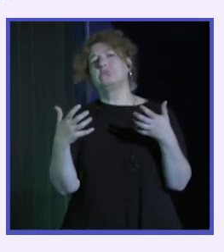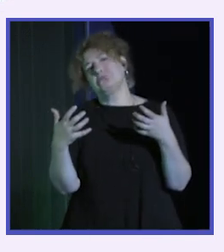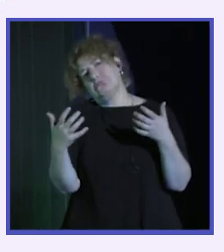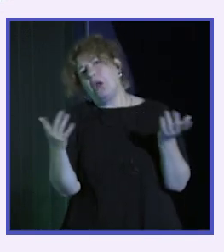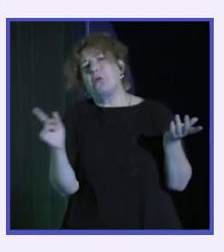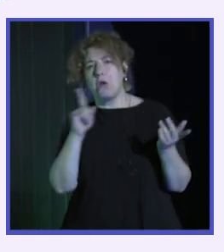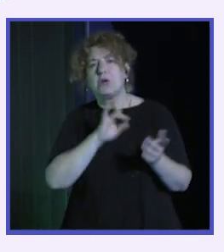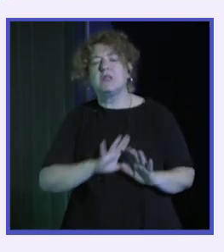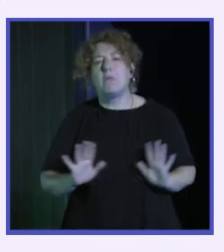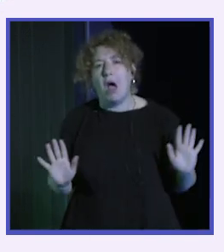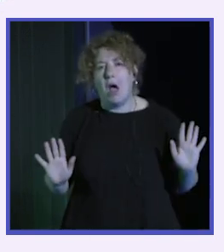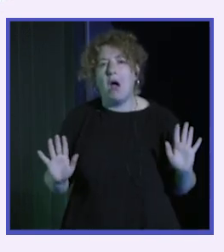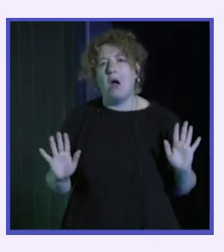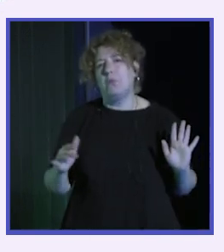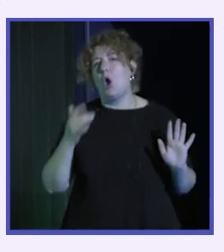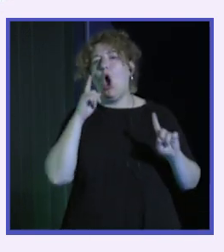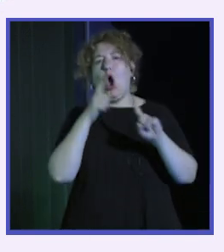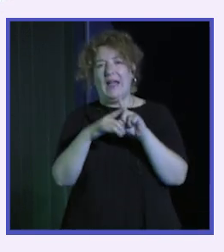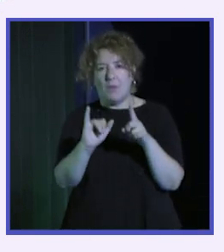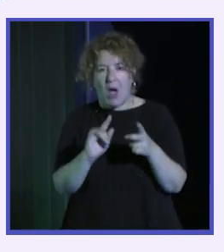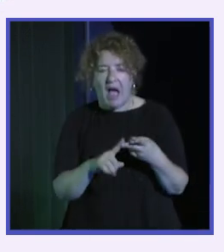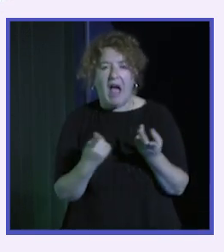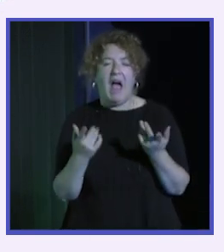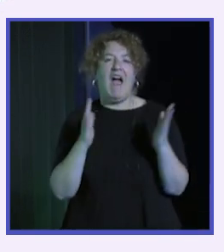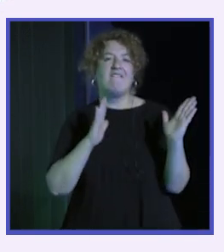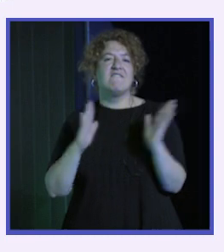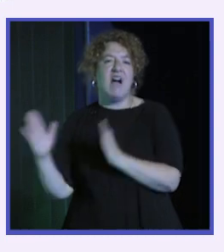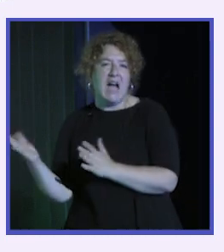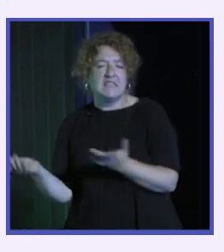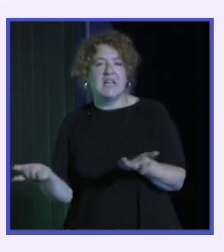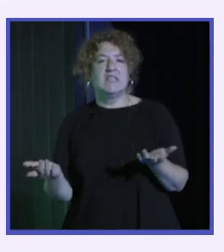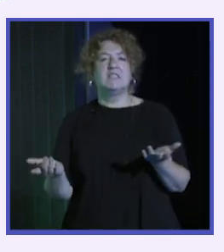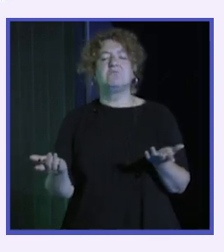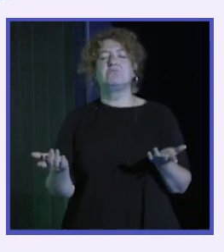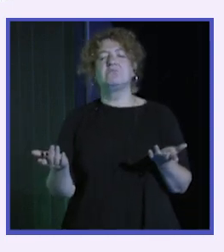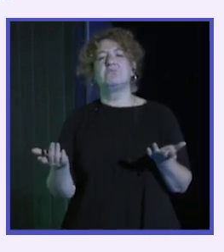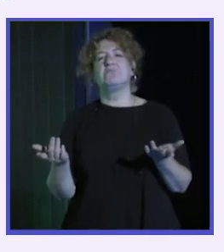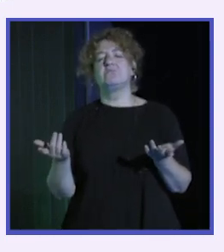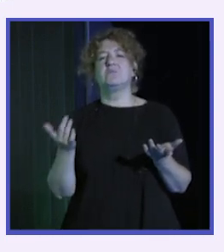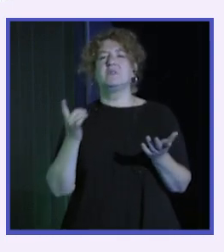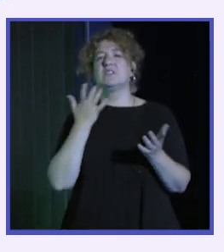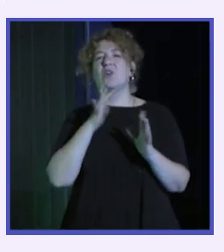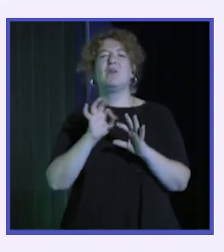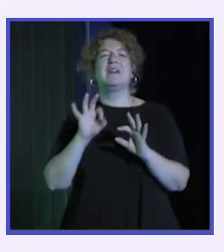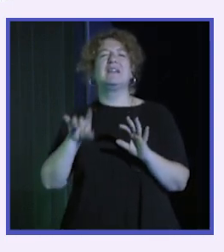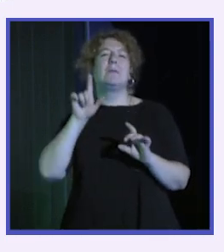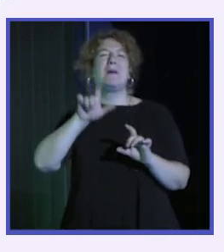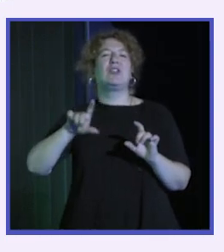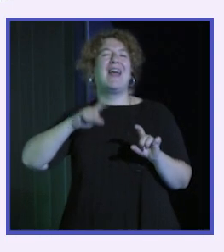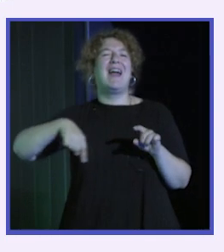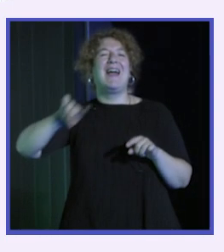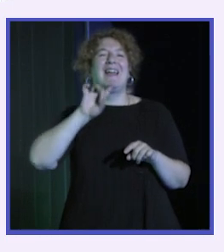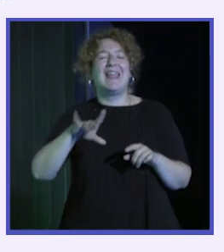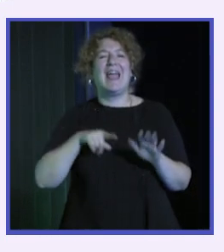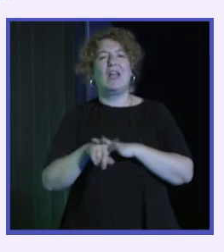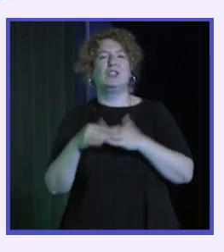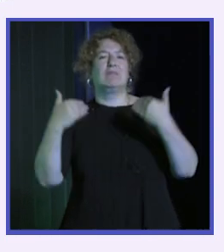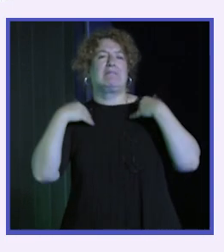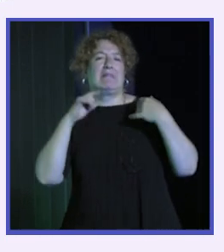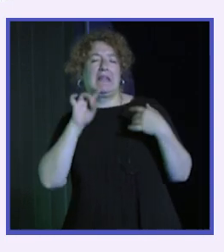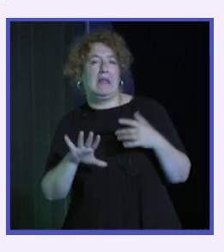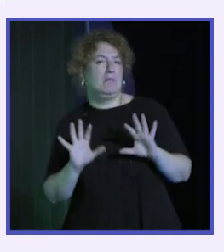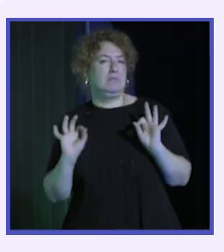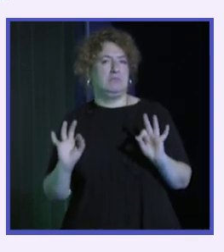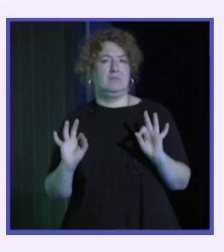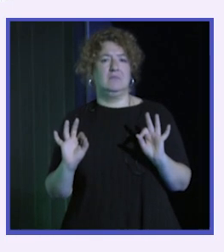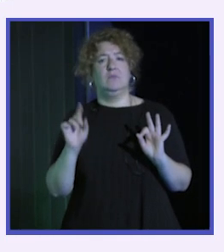mal. Me da un objetivo, me da unas fases de la reunión y me da un pequeño cierre de quién ha estado en la reunión, quién la ha gestionado y, como